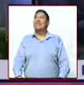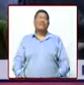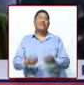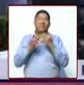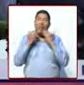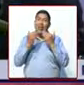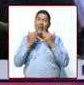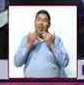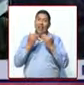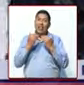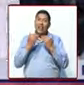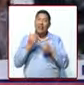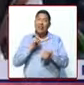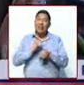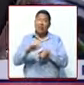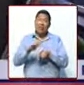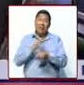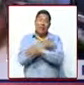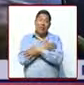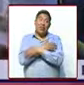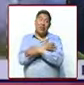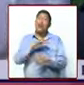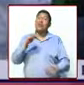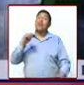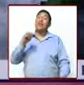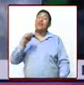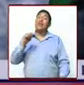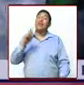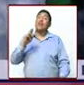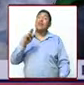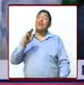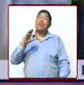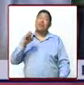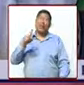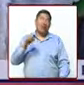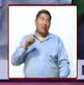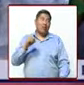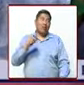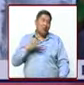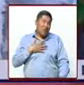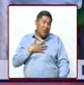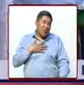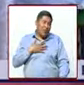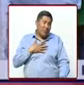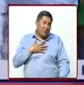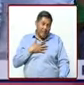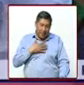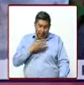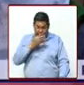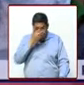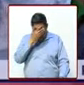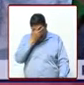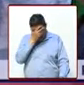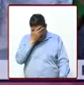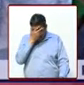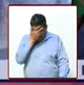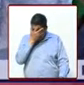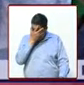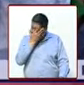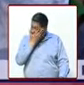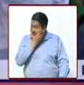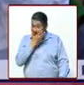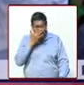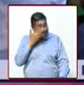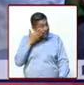Gracias. ¿Algún mensaje para Marcelito? No sabría qué decirle, me deja sin palabras con lo que me contó, la